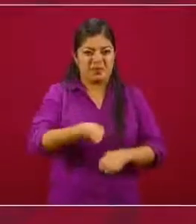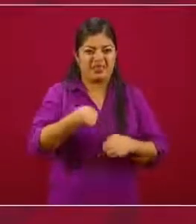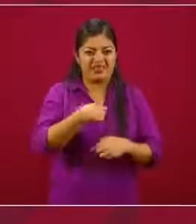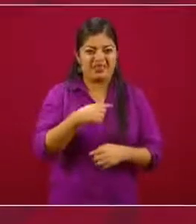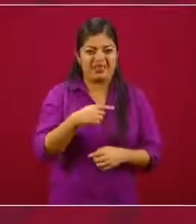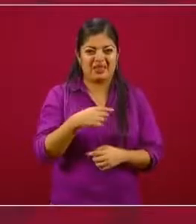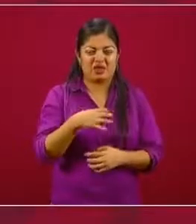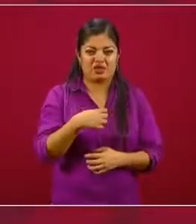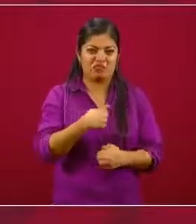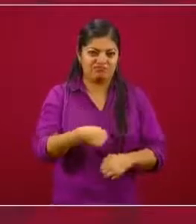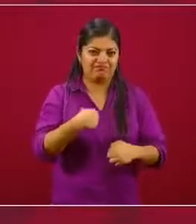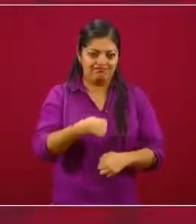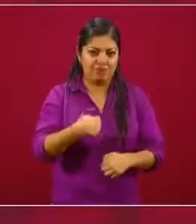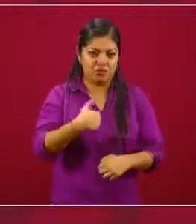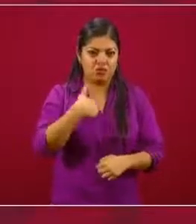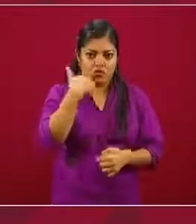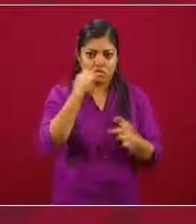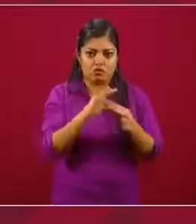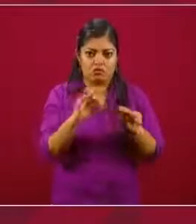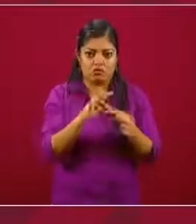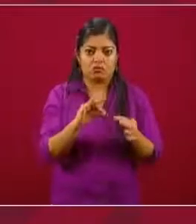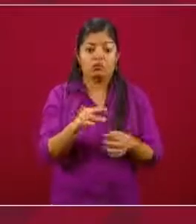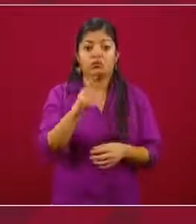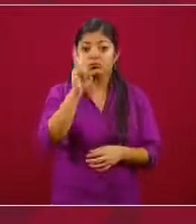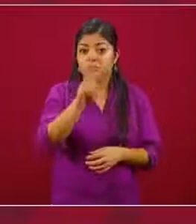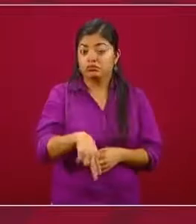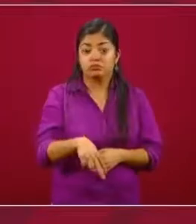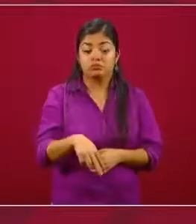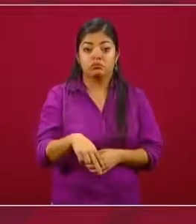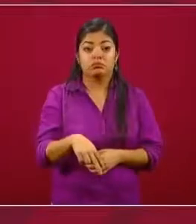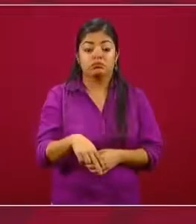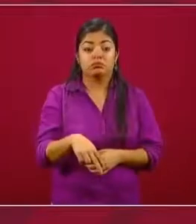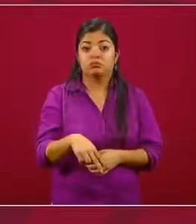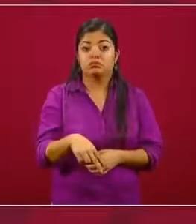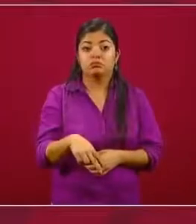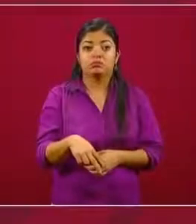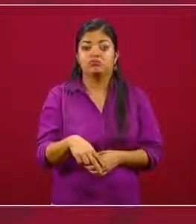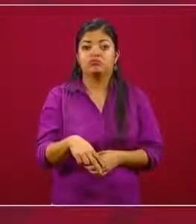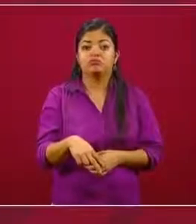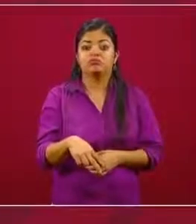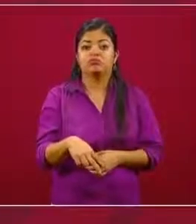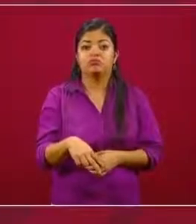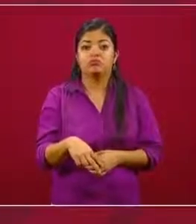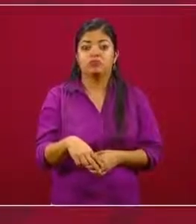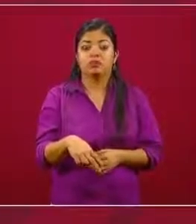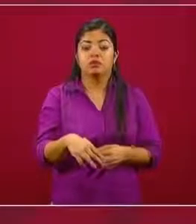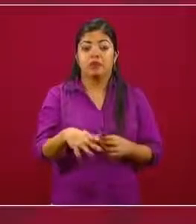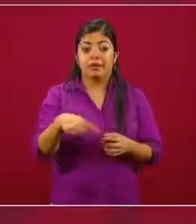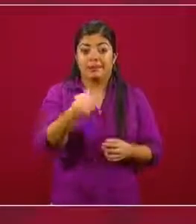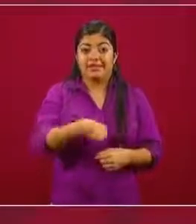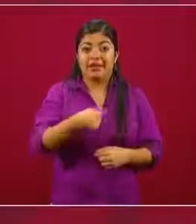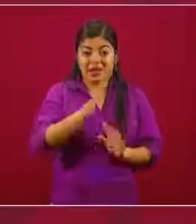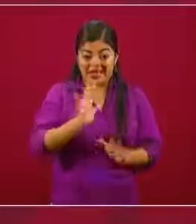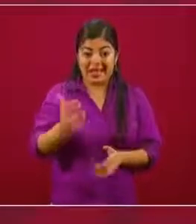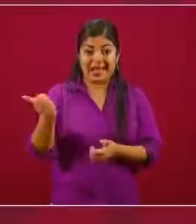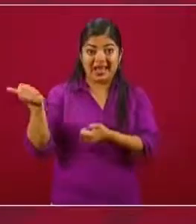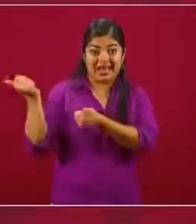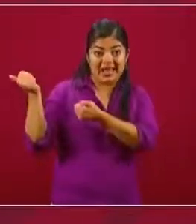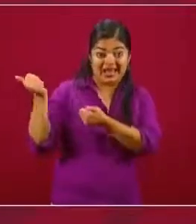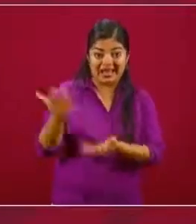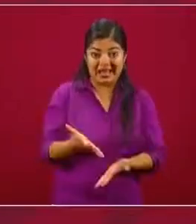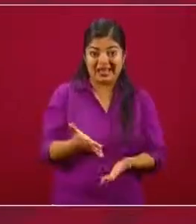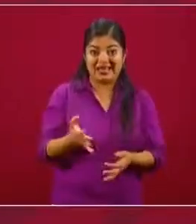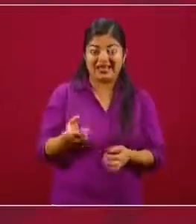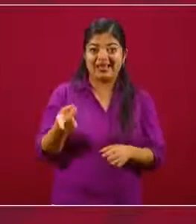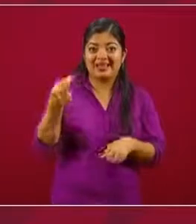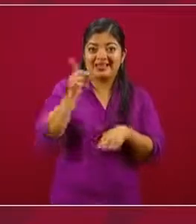lo que conozco hasta el momento. No se lograron tener la producción de estos ventiladores para la fecha